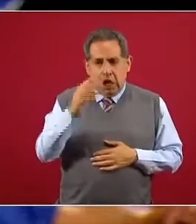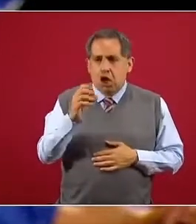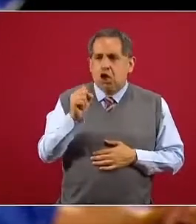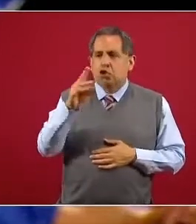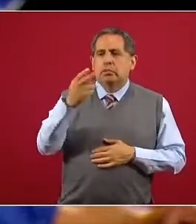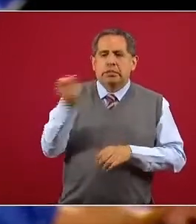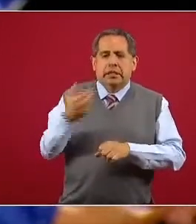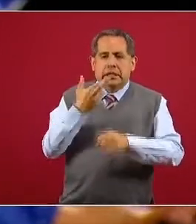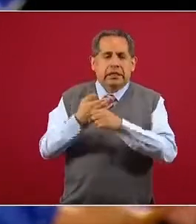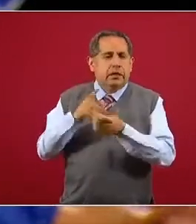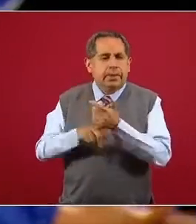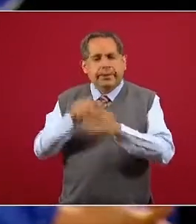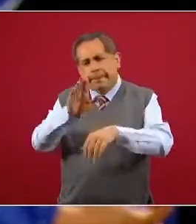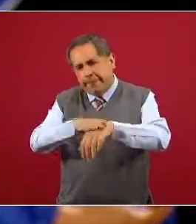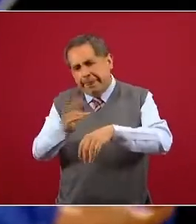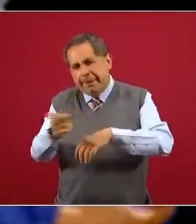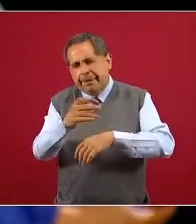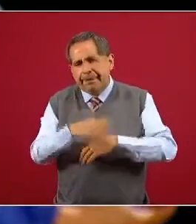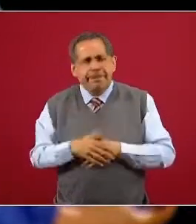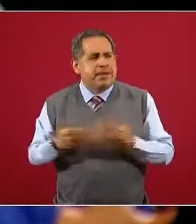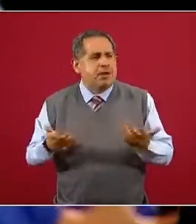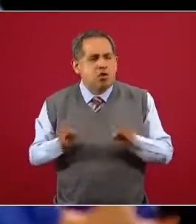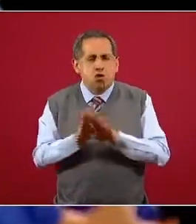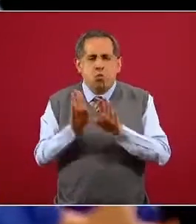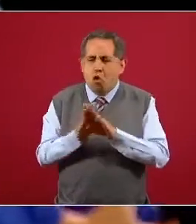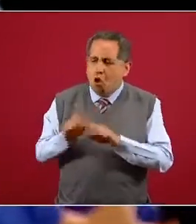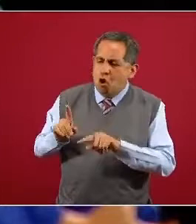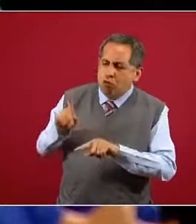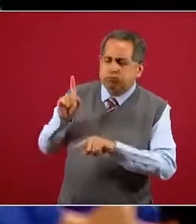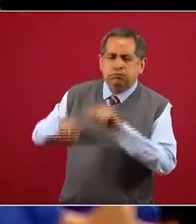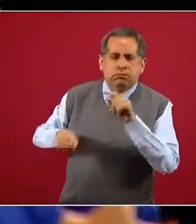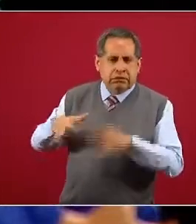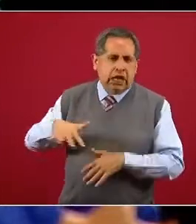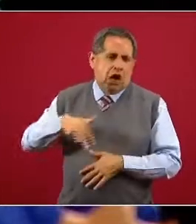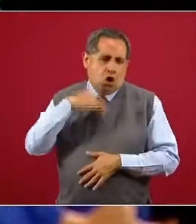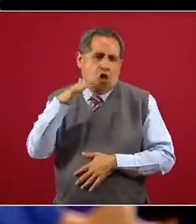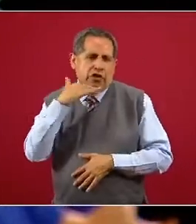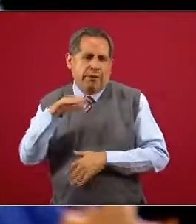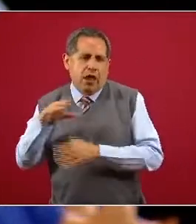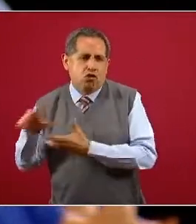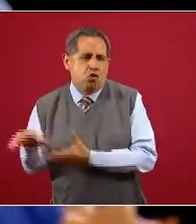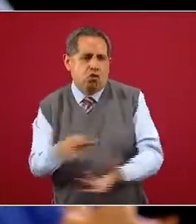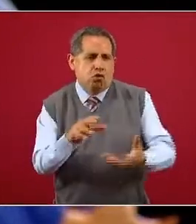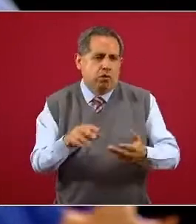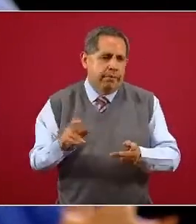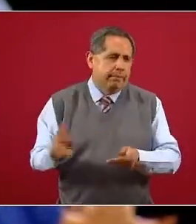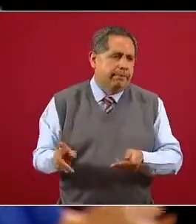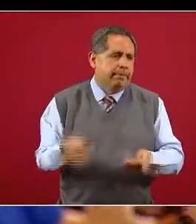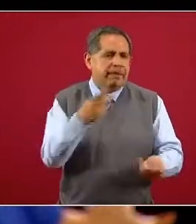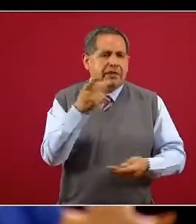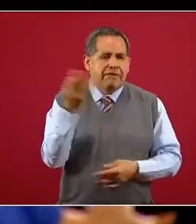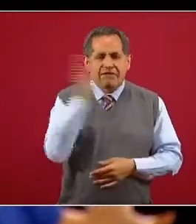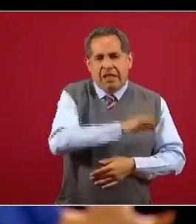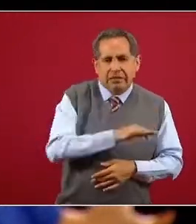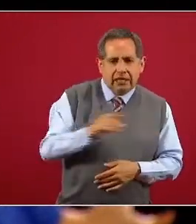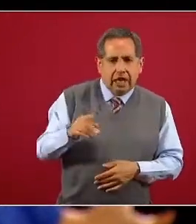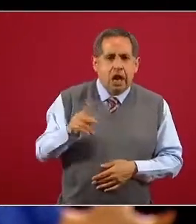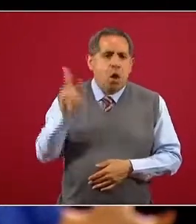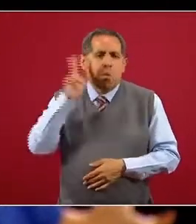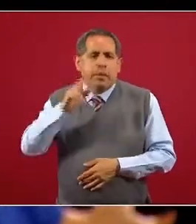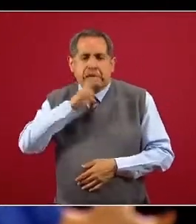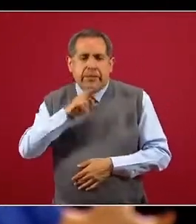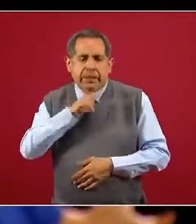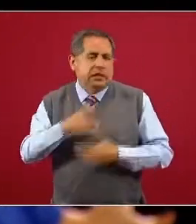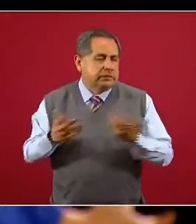subsecretario, es ¿cómo se está combatiendo el contrabando o el tráfico ilegal, la venta ilegal de pruebas rápidas? Y